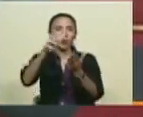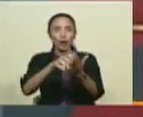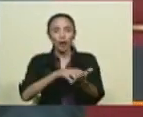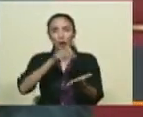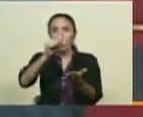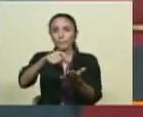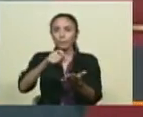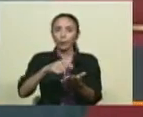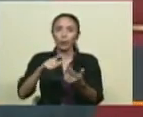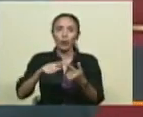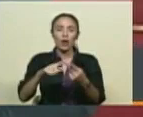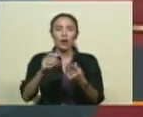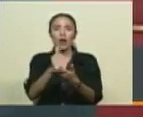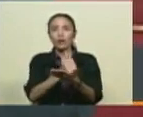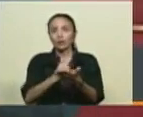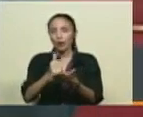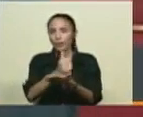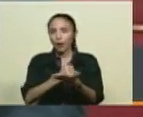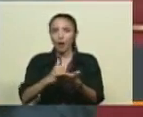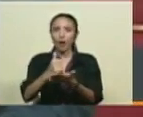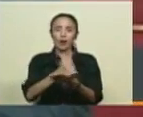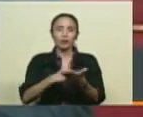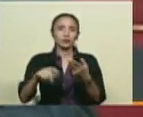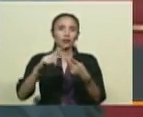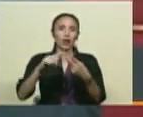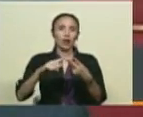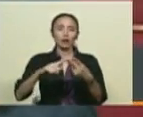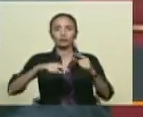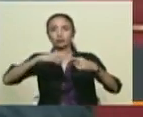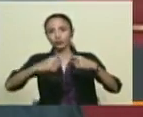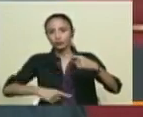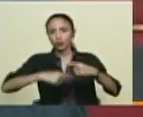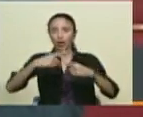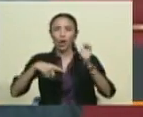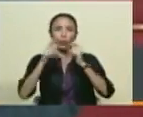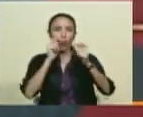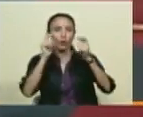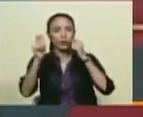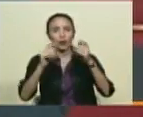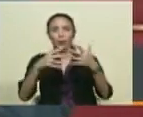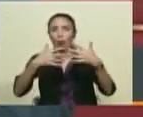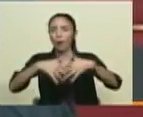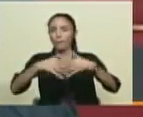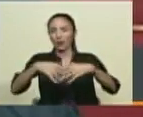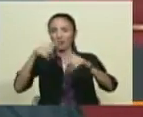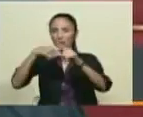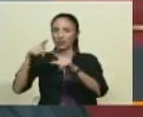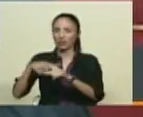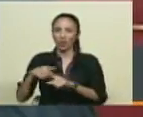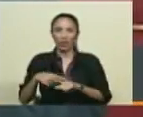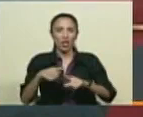la industria farmacéutica, la industria automotriz, el turismo, la